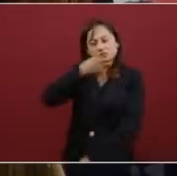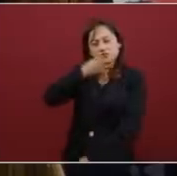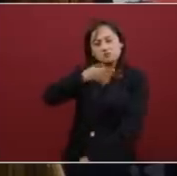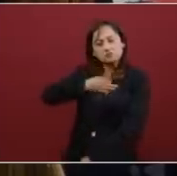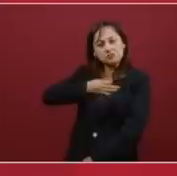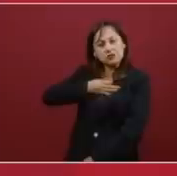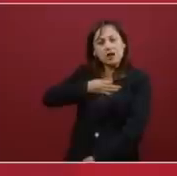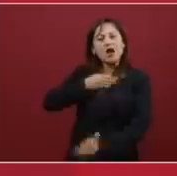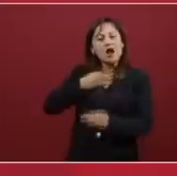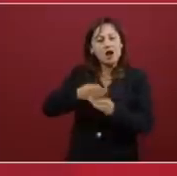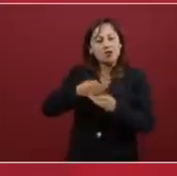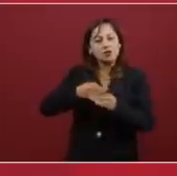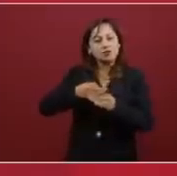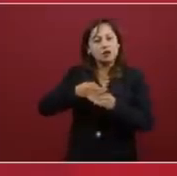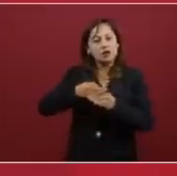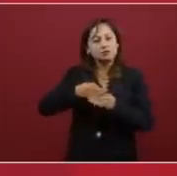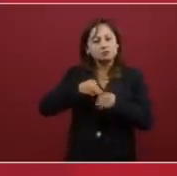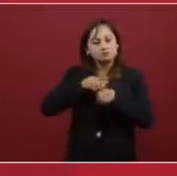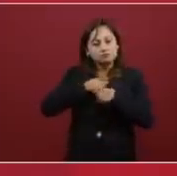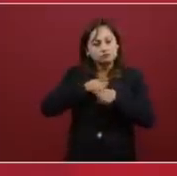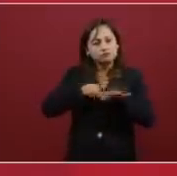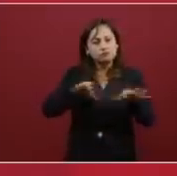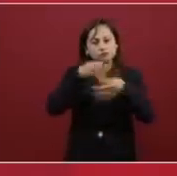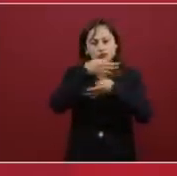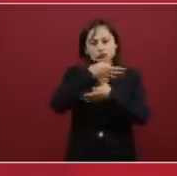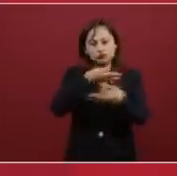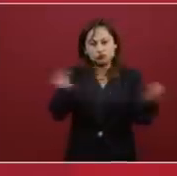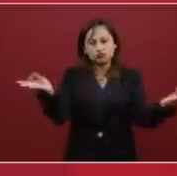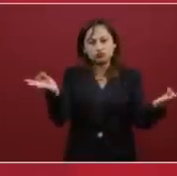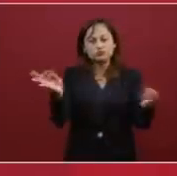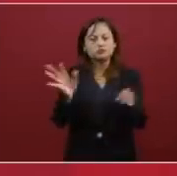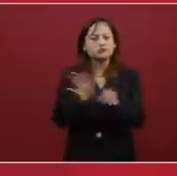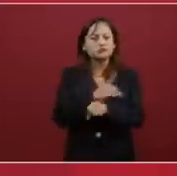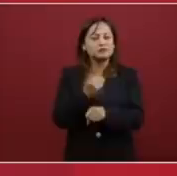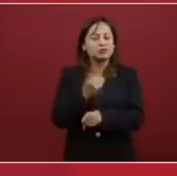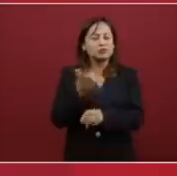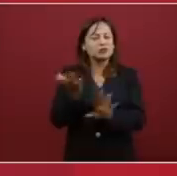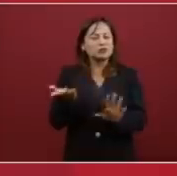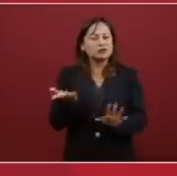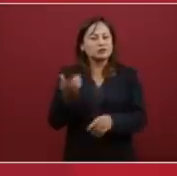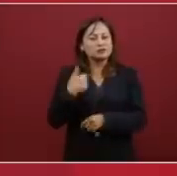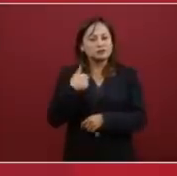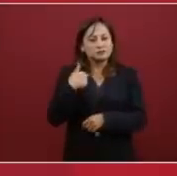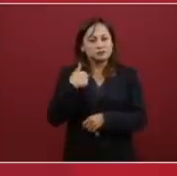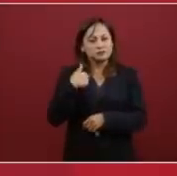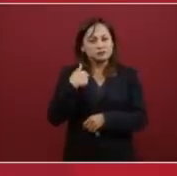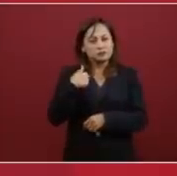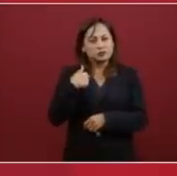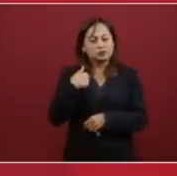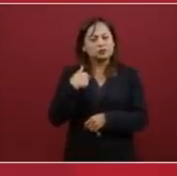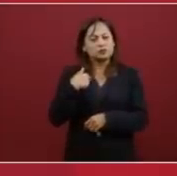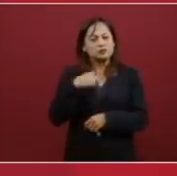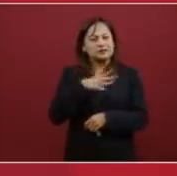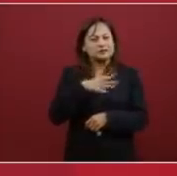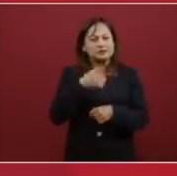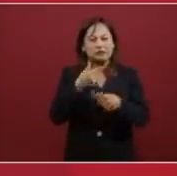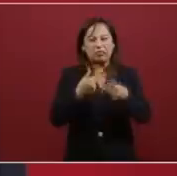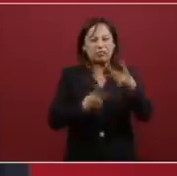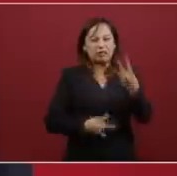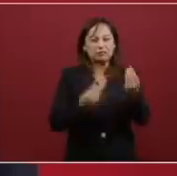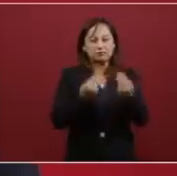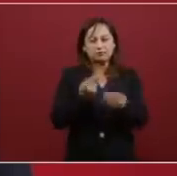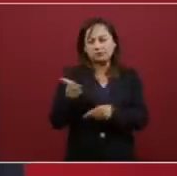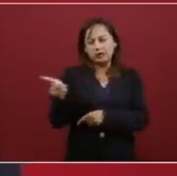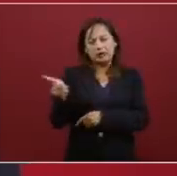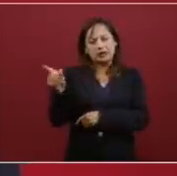conocer aquí porque tengo muchas cosas y aquí Jesús me escucha y